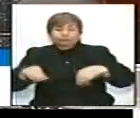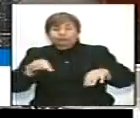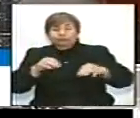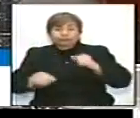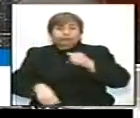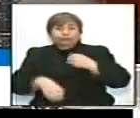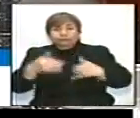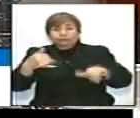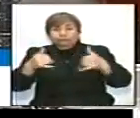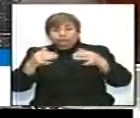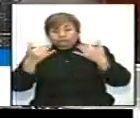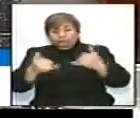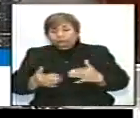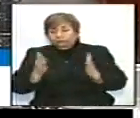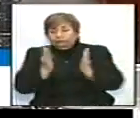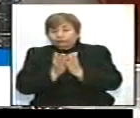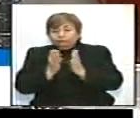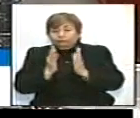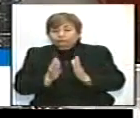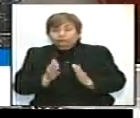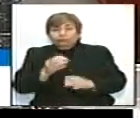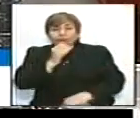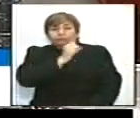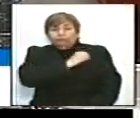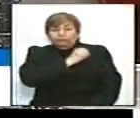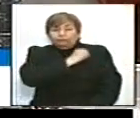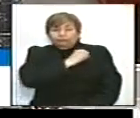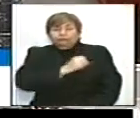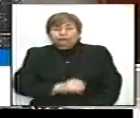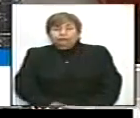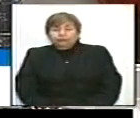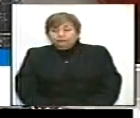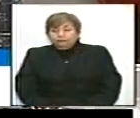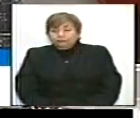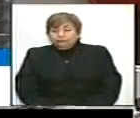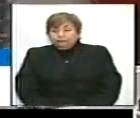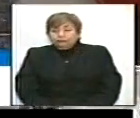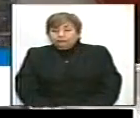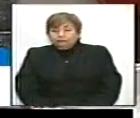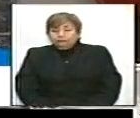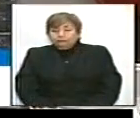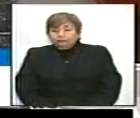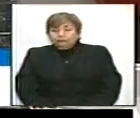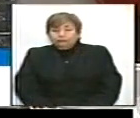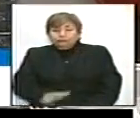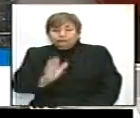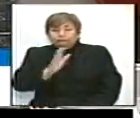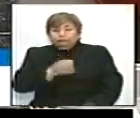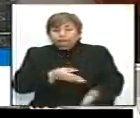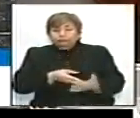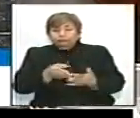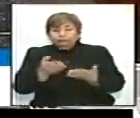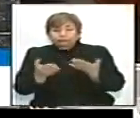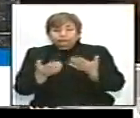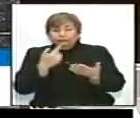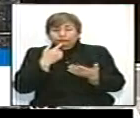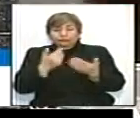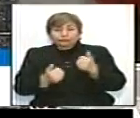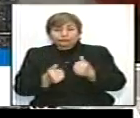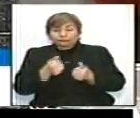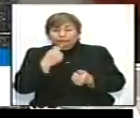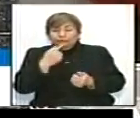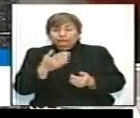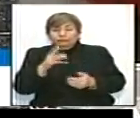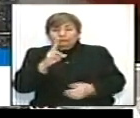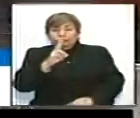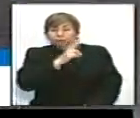deportivo de los estudiantes de la educación secundaria en el país, ¿no? Es un modelo en el cual los estudiantes de